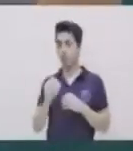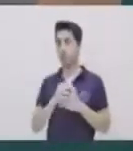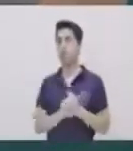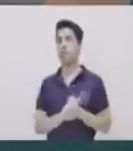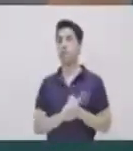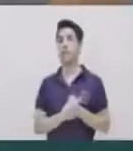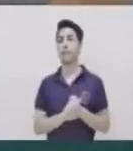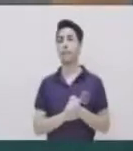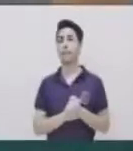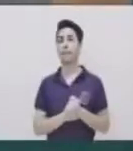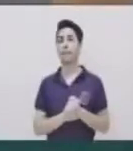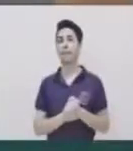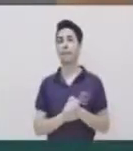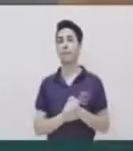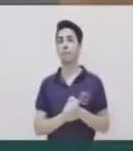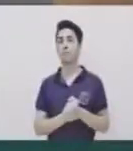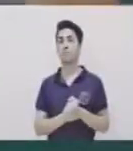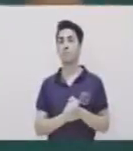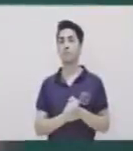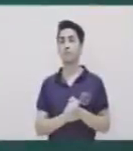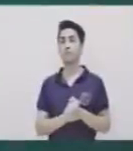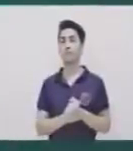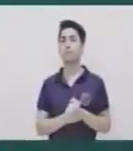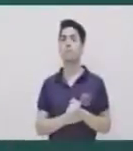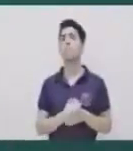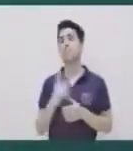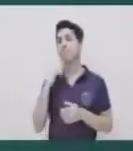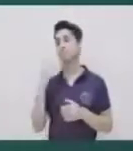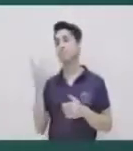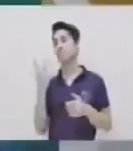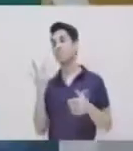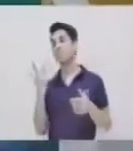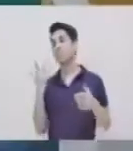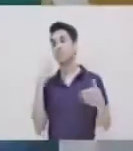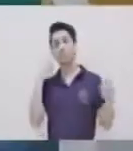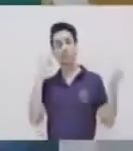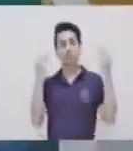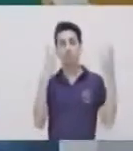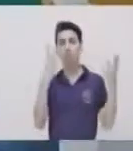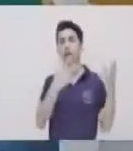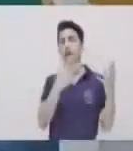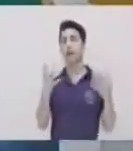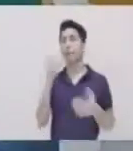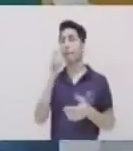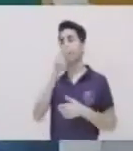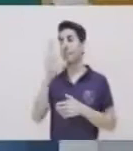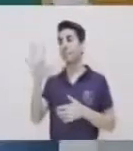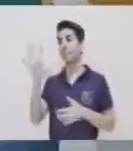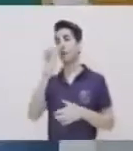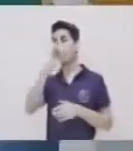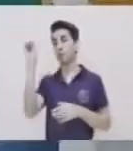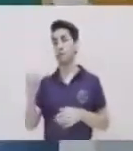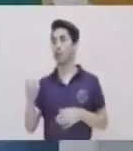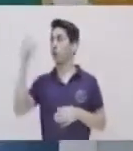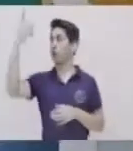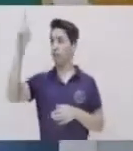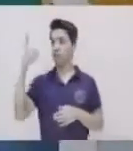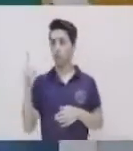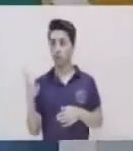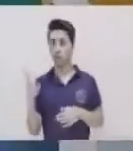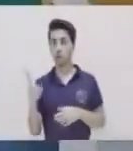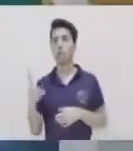Entonces si a mí me pidieran interpretar con el cuartil 1, puedo decir que el 25% de los